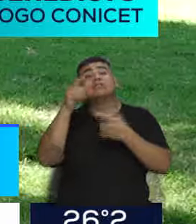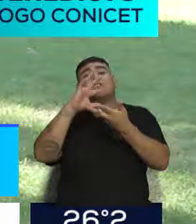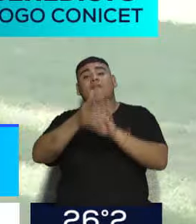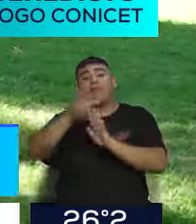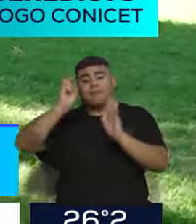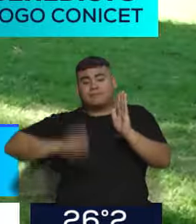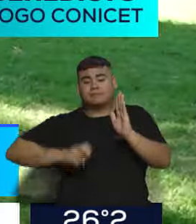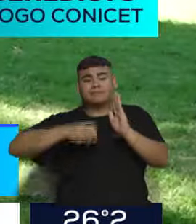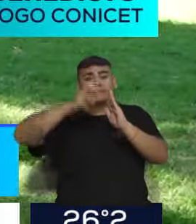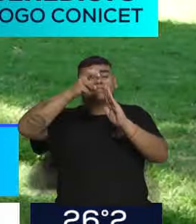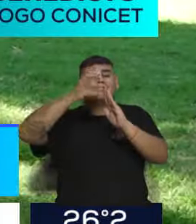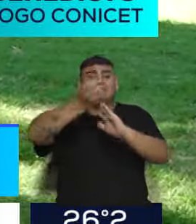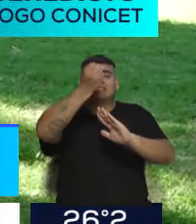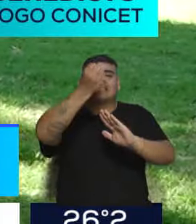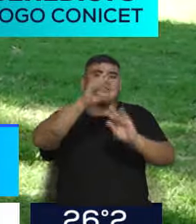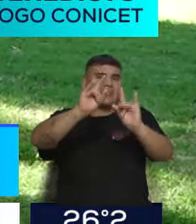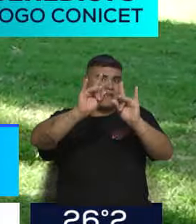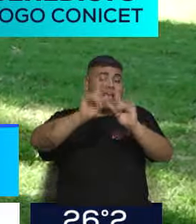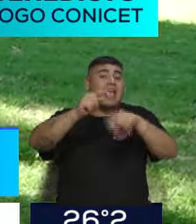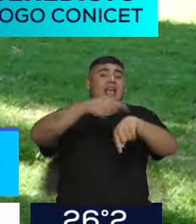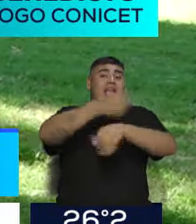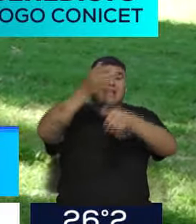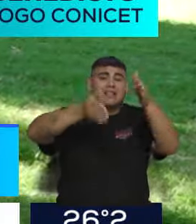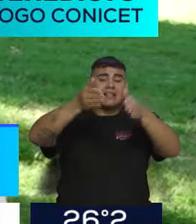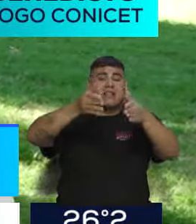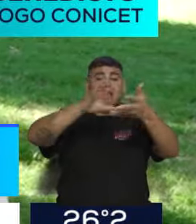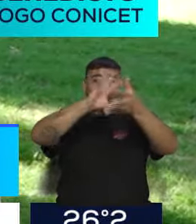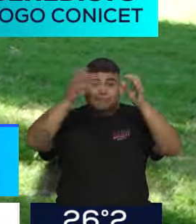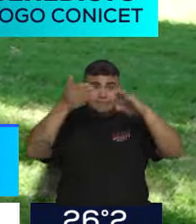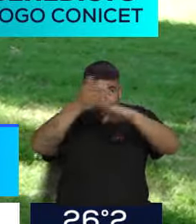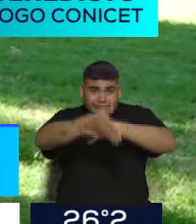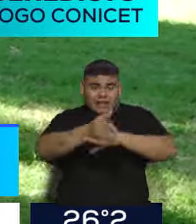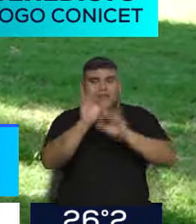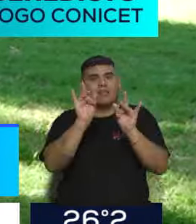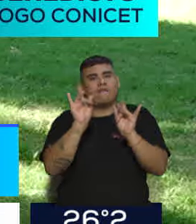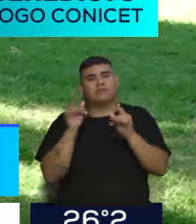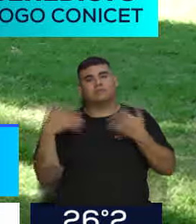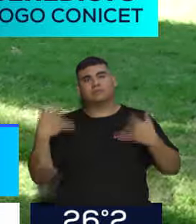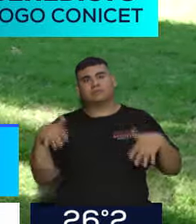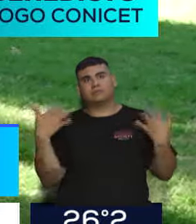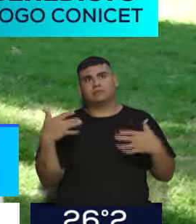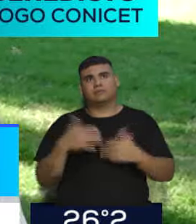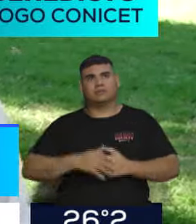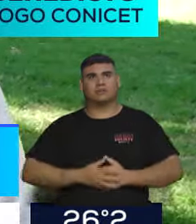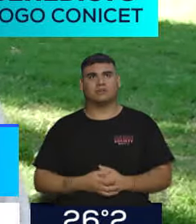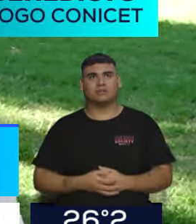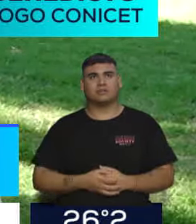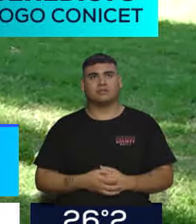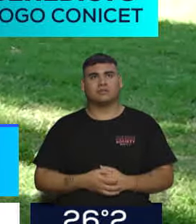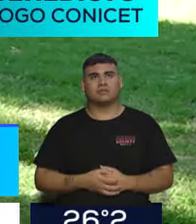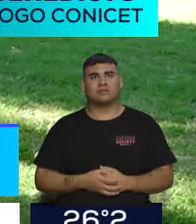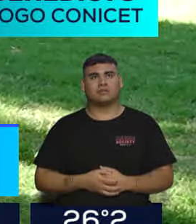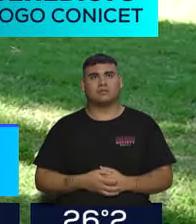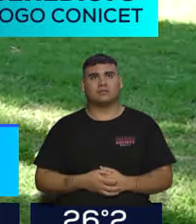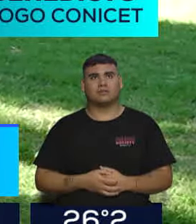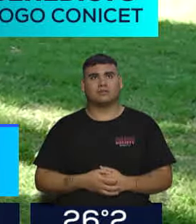a la cumbre. Tenemos pocas ventanas de tiempo, es decir, que la atmósfera está dando muy poca tregua para poder hacer cumbre, y los andinistas tienen que